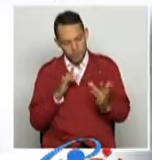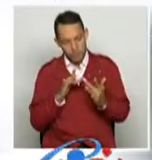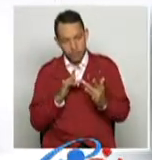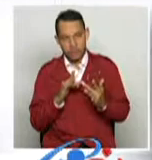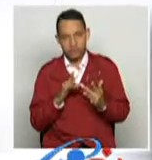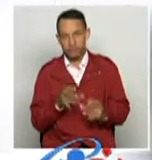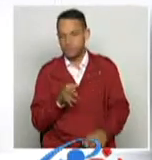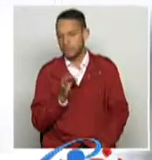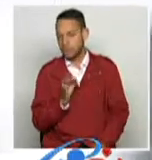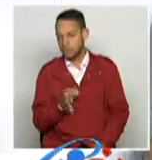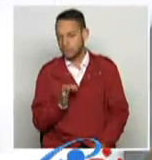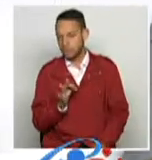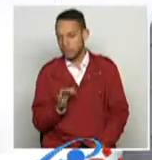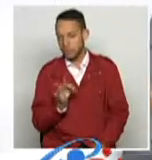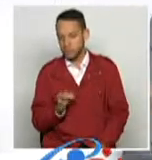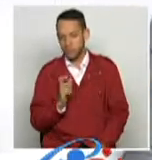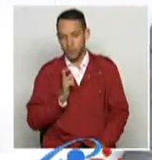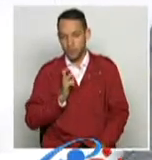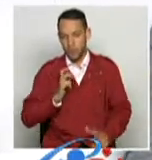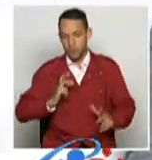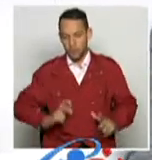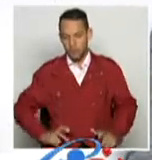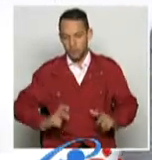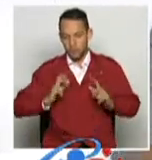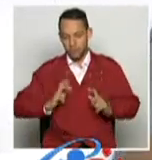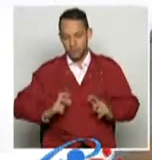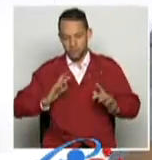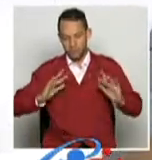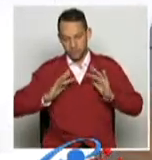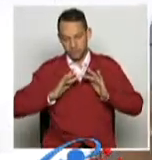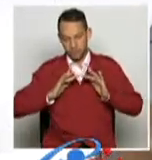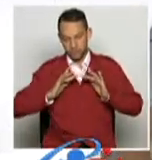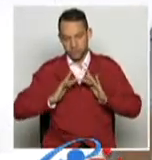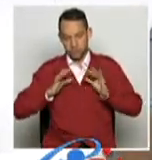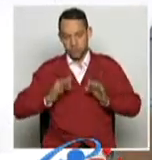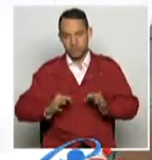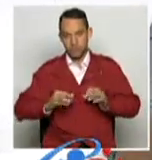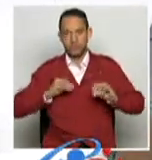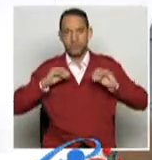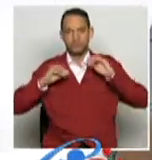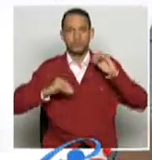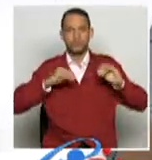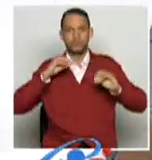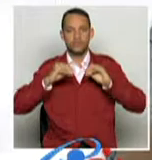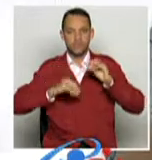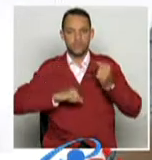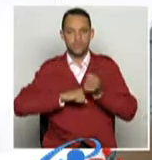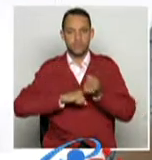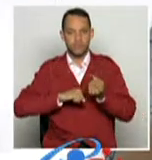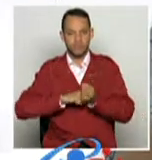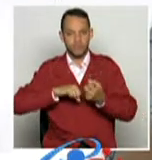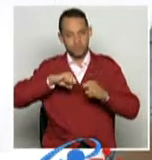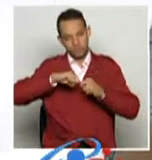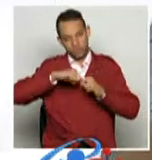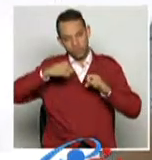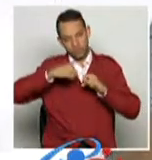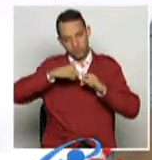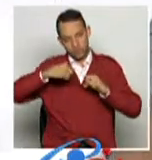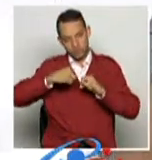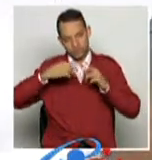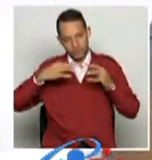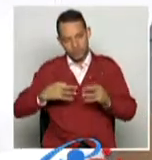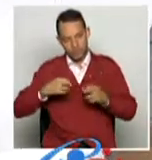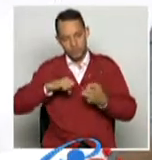Siempre utilizando la parte tópica, que es lógico, utilizo como los problemas de artrosis,